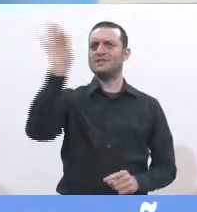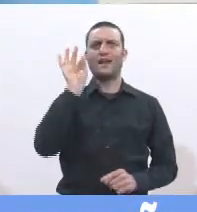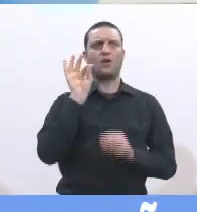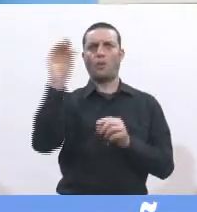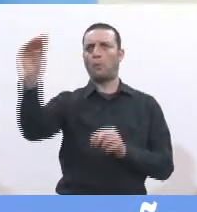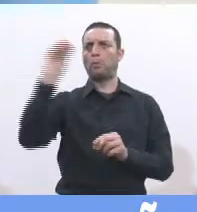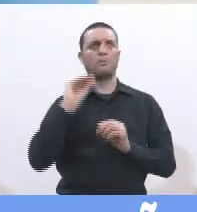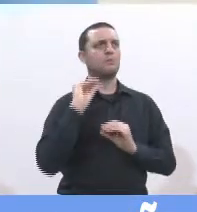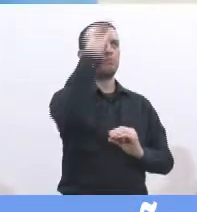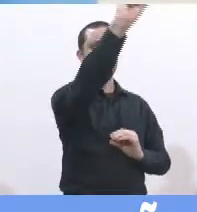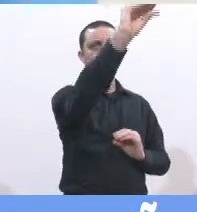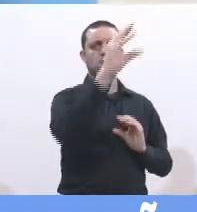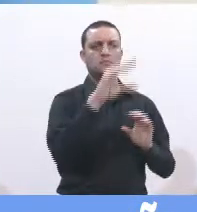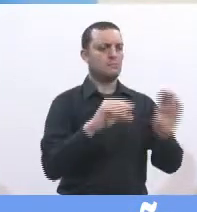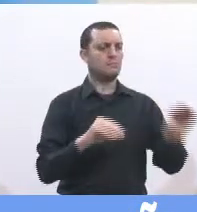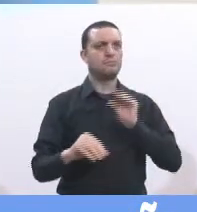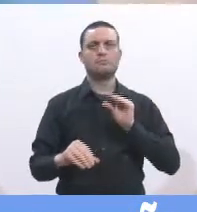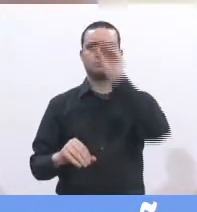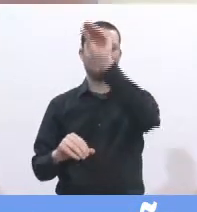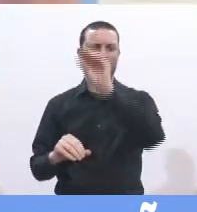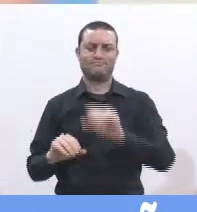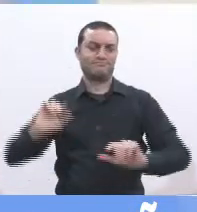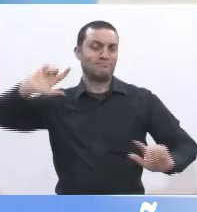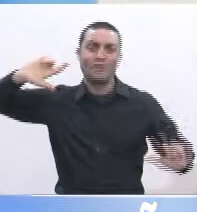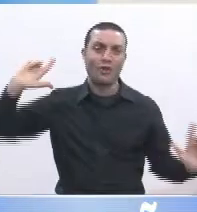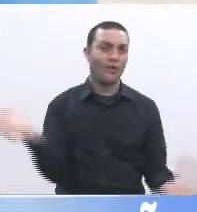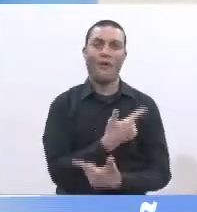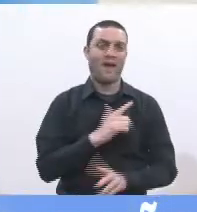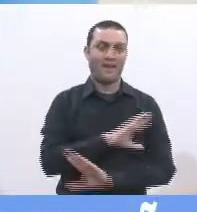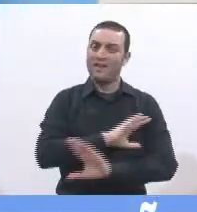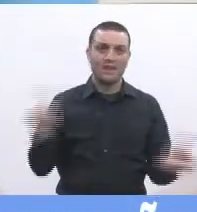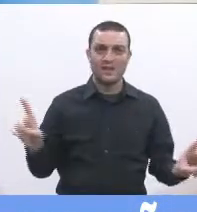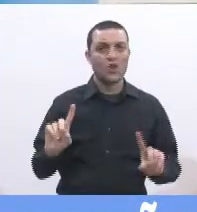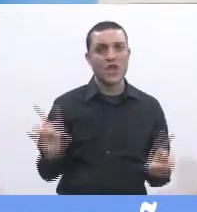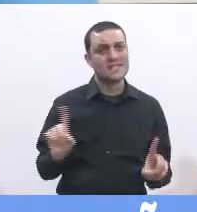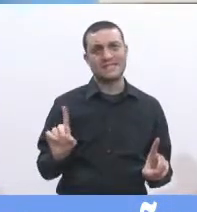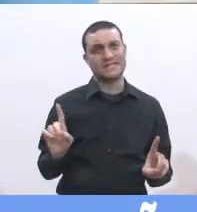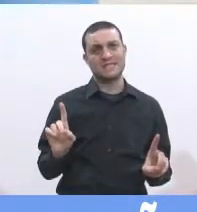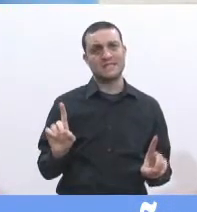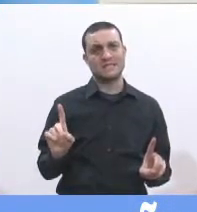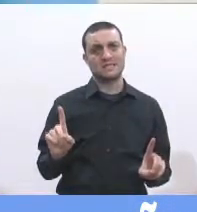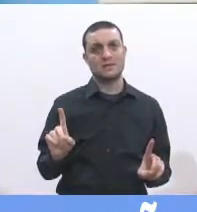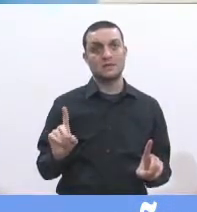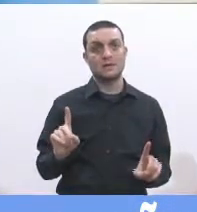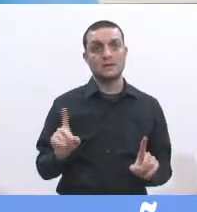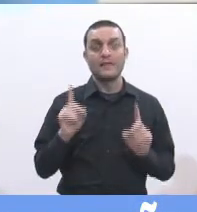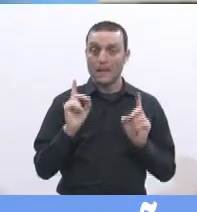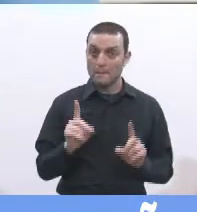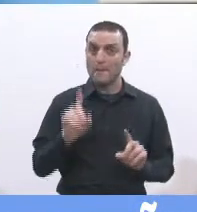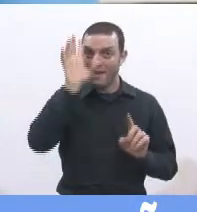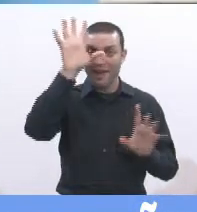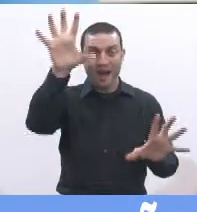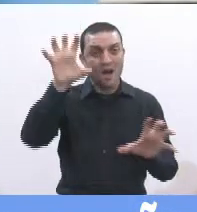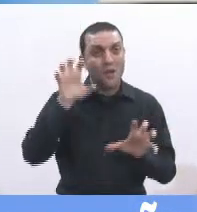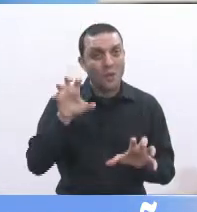otra. Inaudito, nunca visto. ¿Por qué les recuerdo además? Porque también lo he escuchado en los debates, que la ciudad de